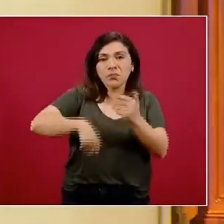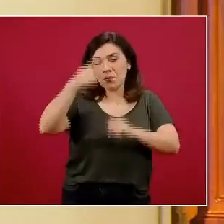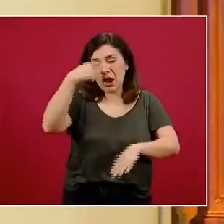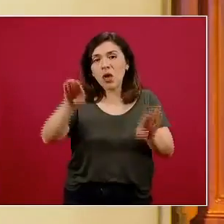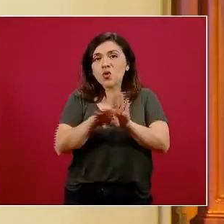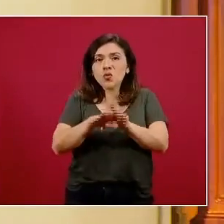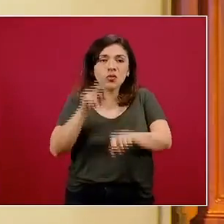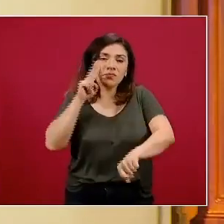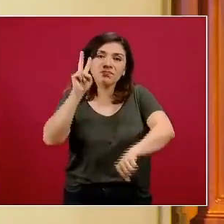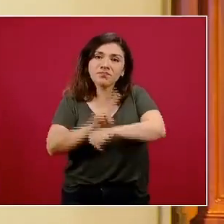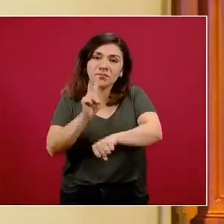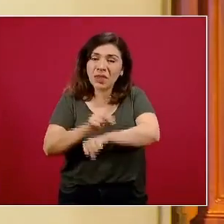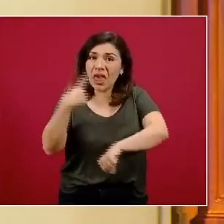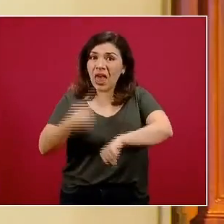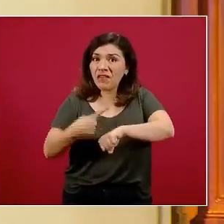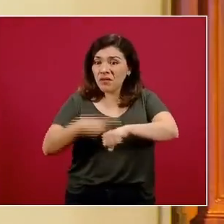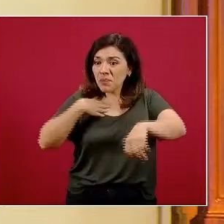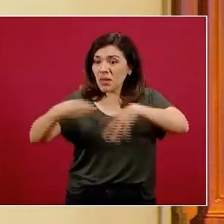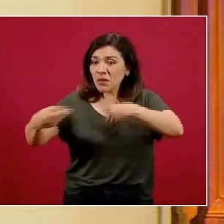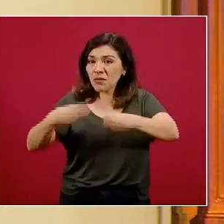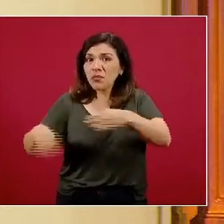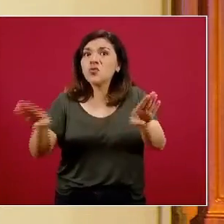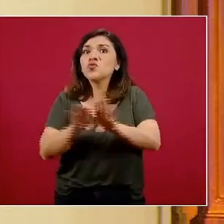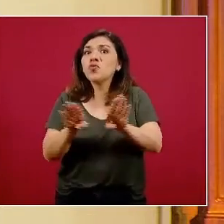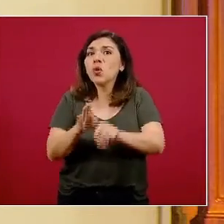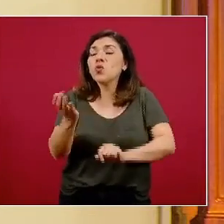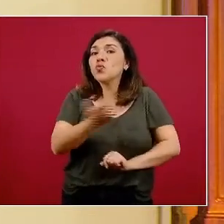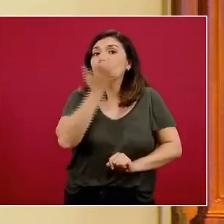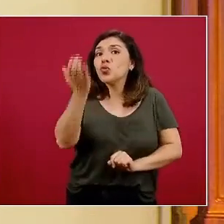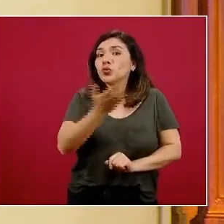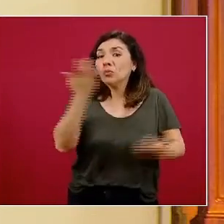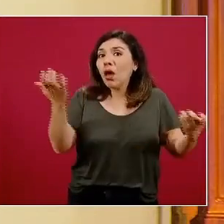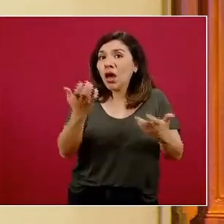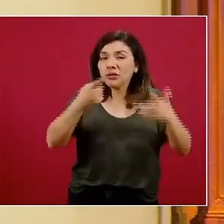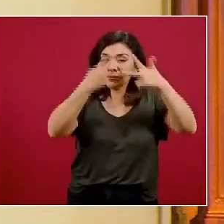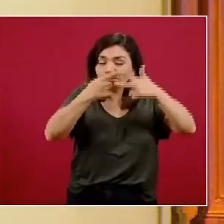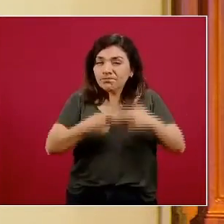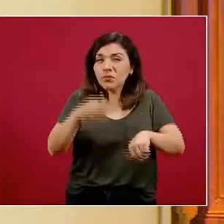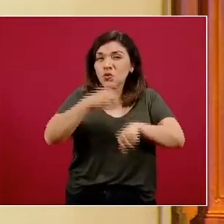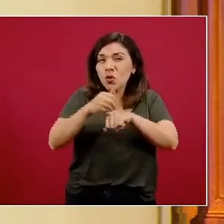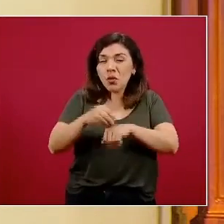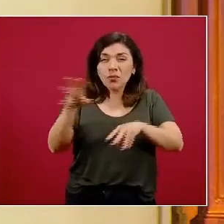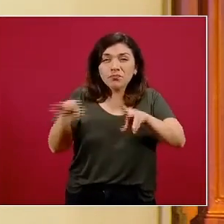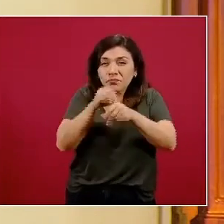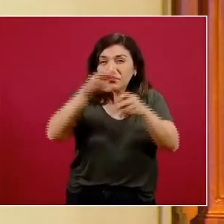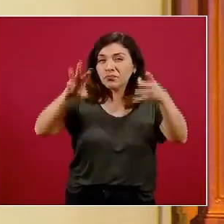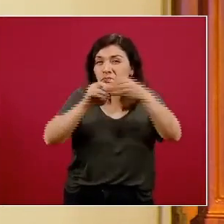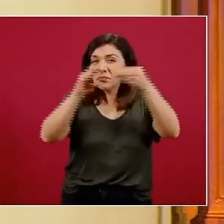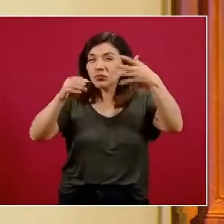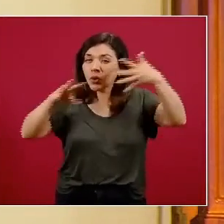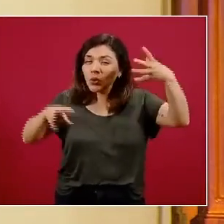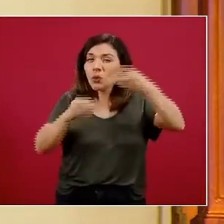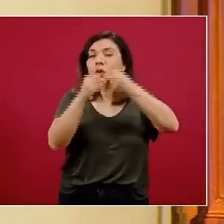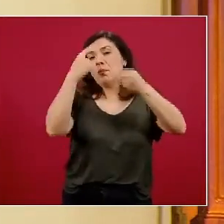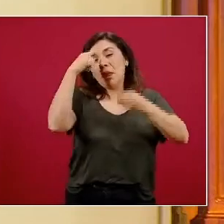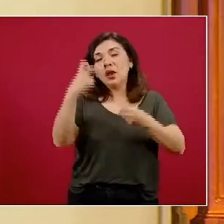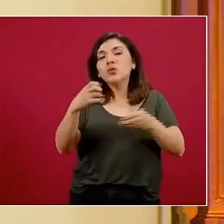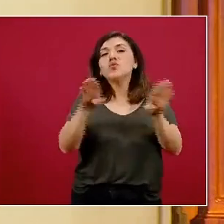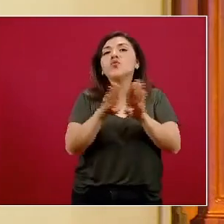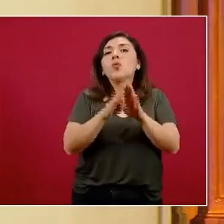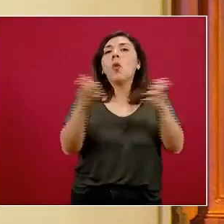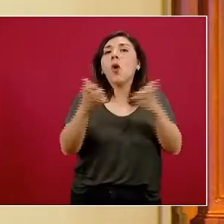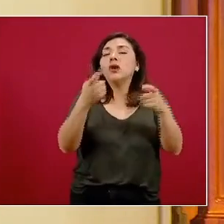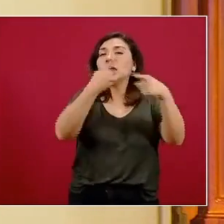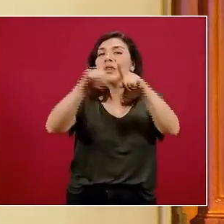de vigilancia epidemiológica, a la manera como se lleva la estadística y muy importante a cómo también se llevan a cabo las